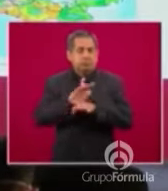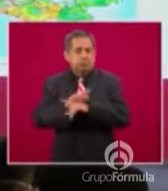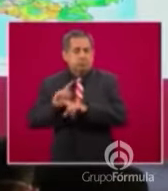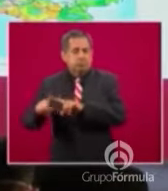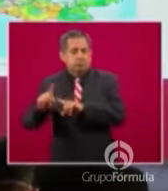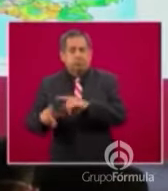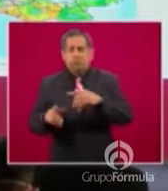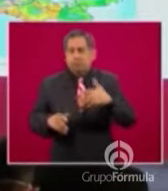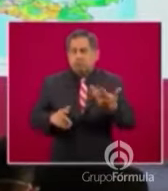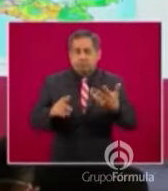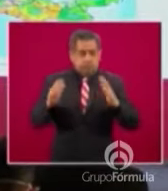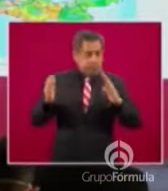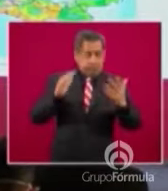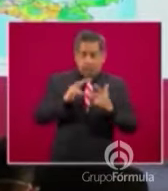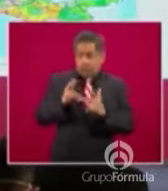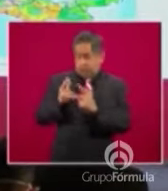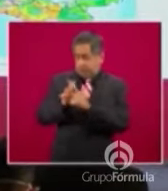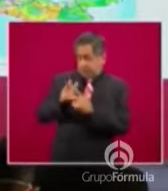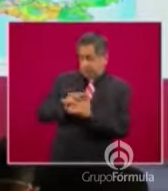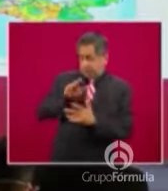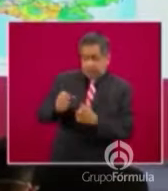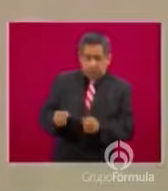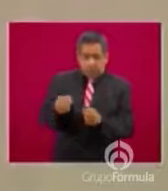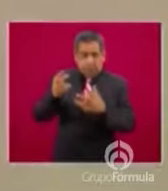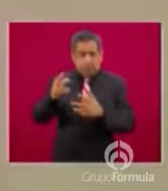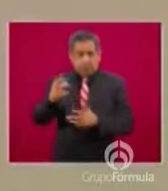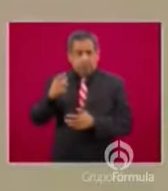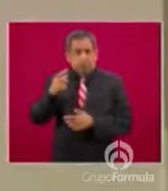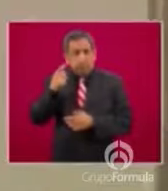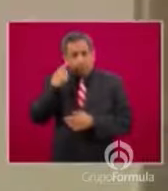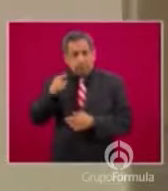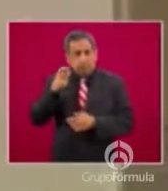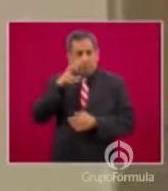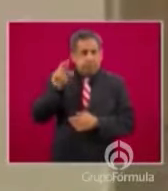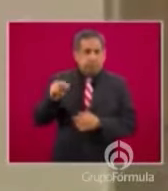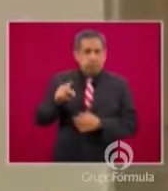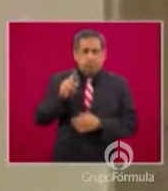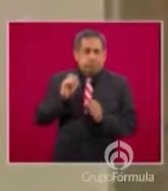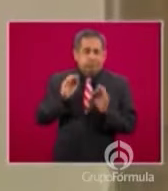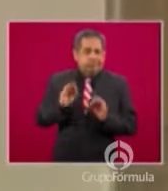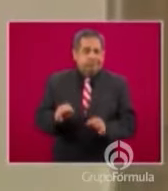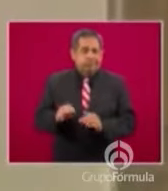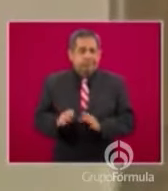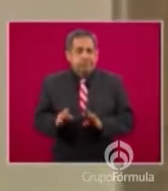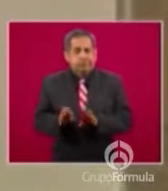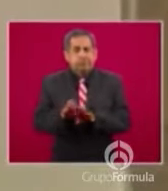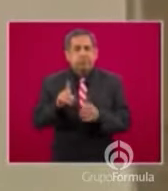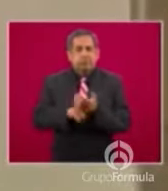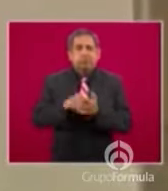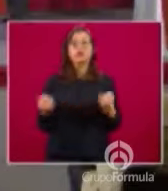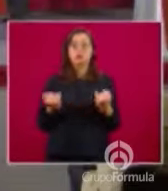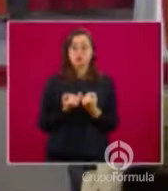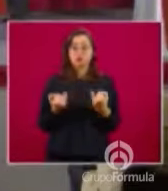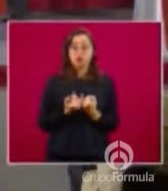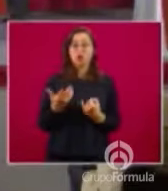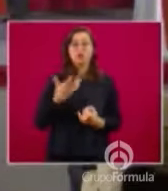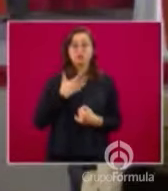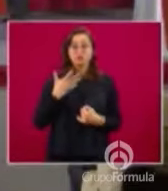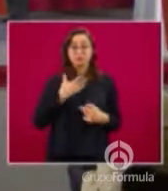es la evidencia que hoy se ha dado de cómo se manejaban los fideicomisos